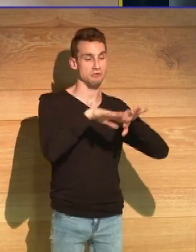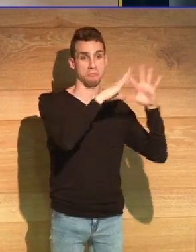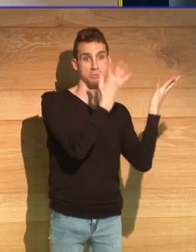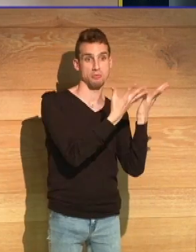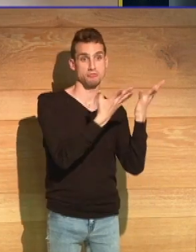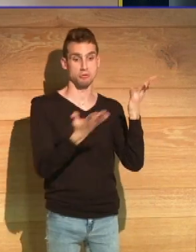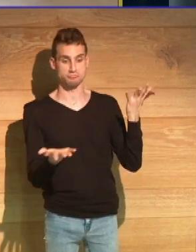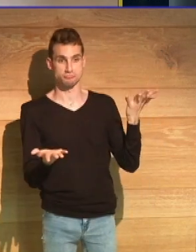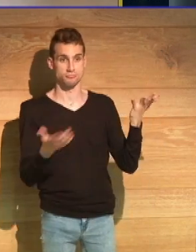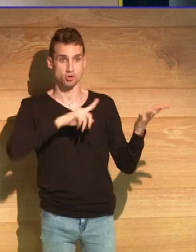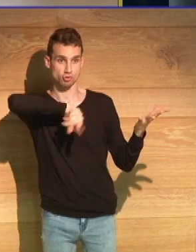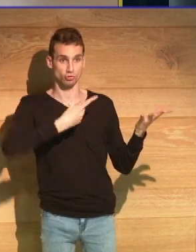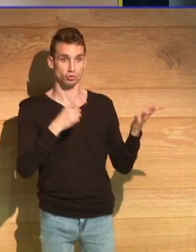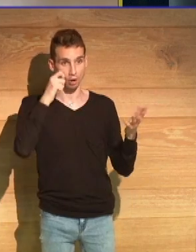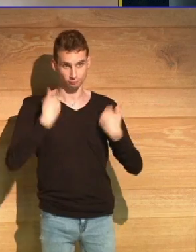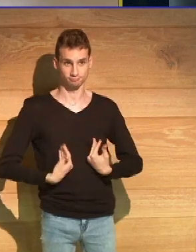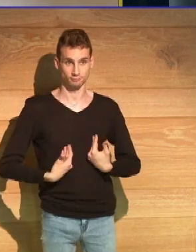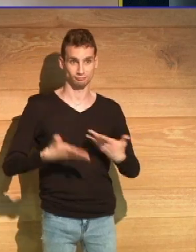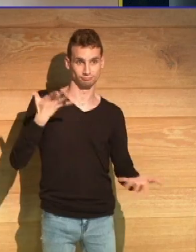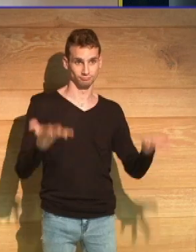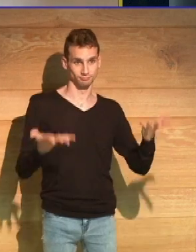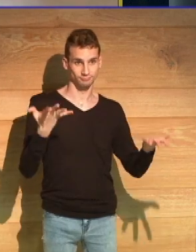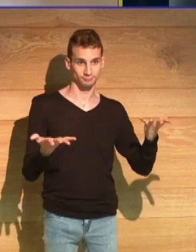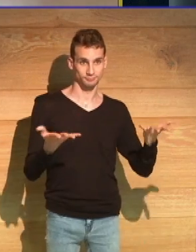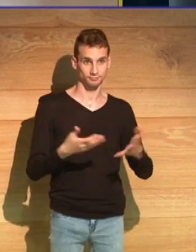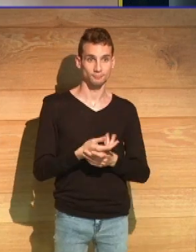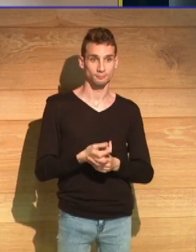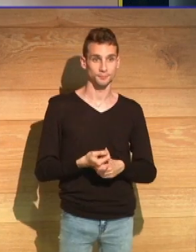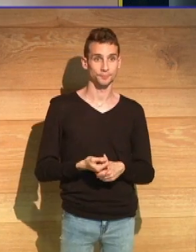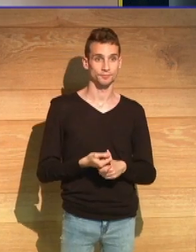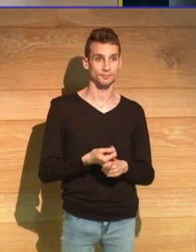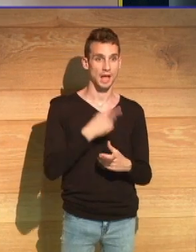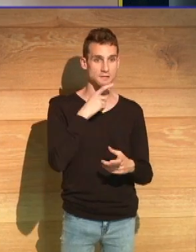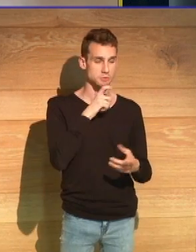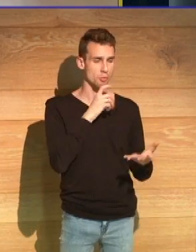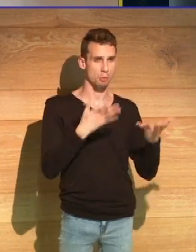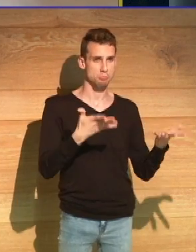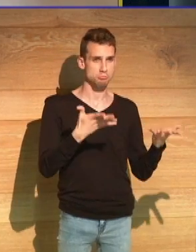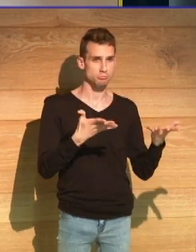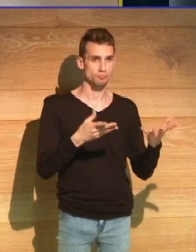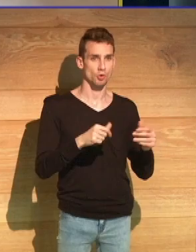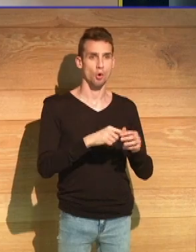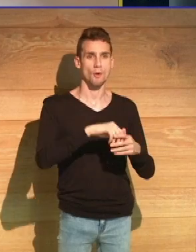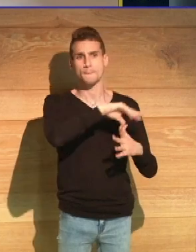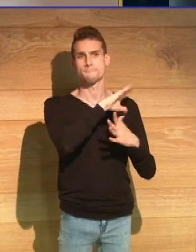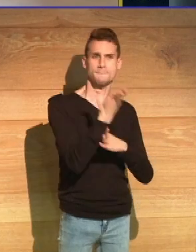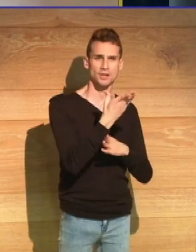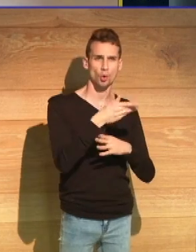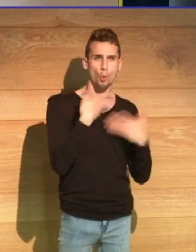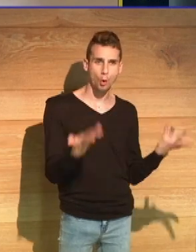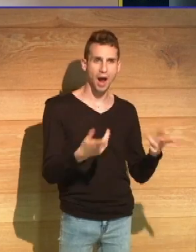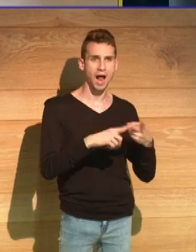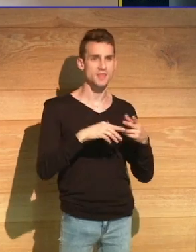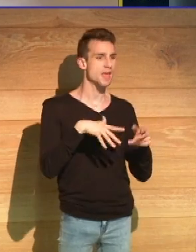plena crisis ecológica, ¿no? Que las cosas que usamos, cómo están hechas, con qué grado de impacto material, de